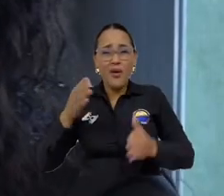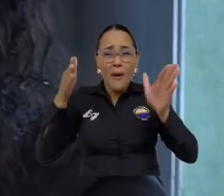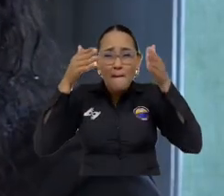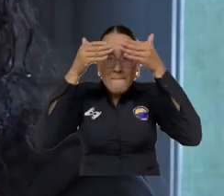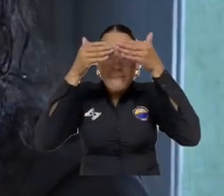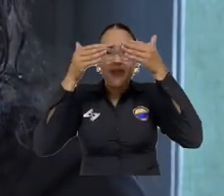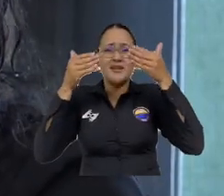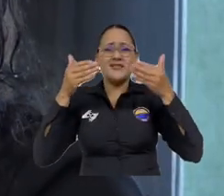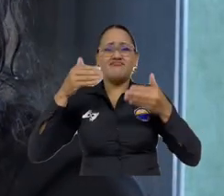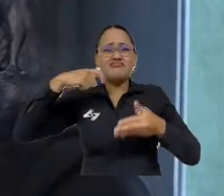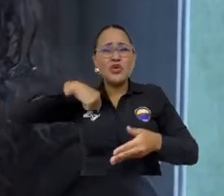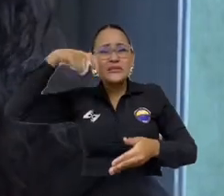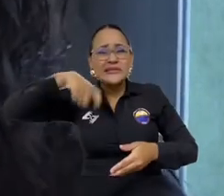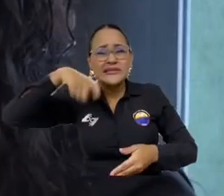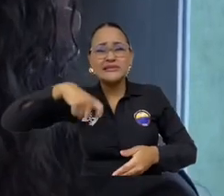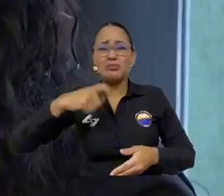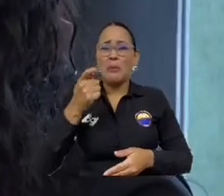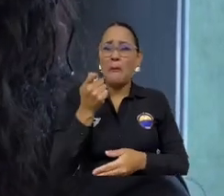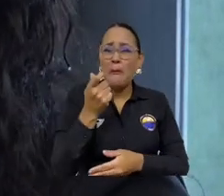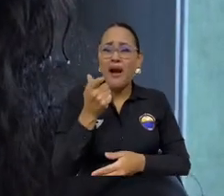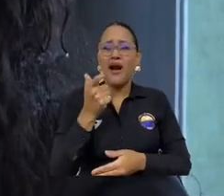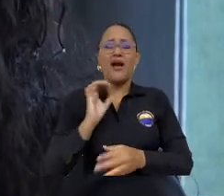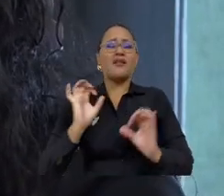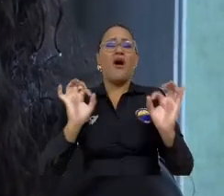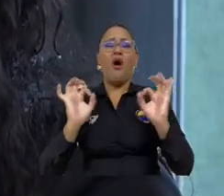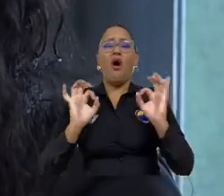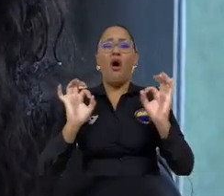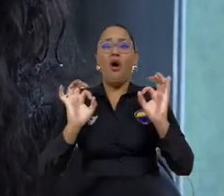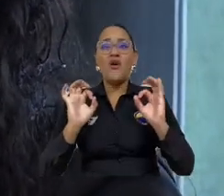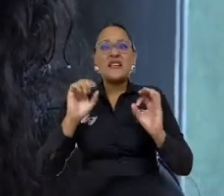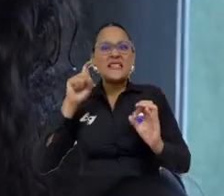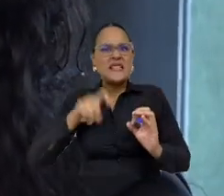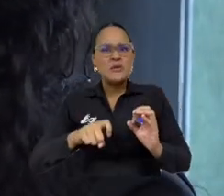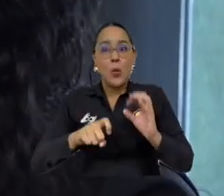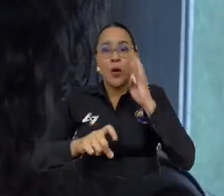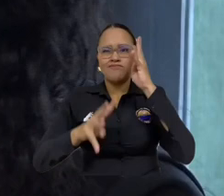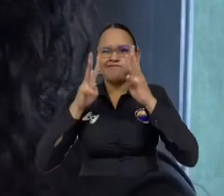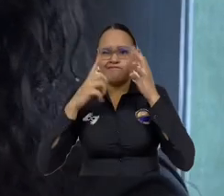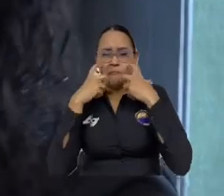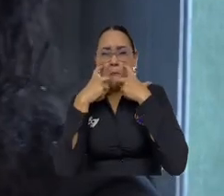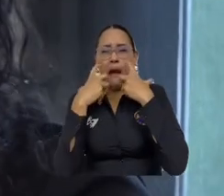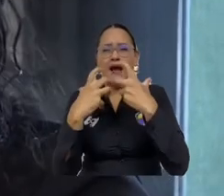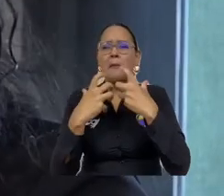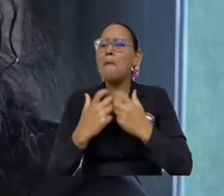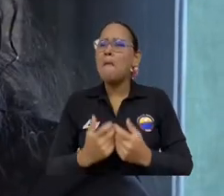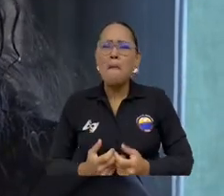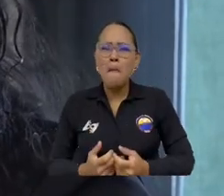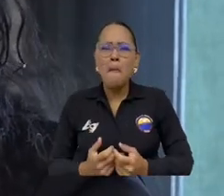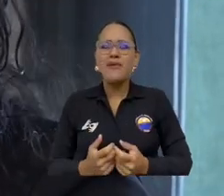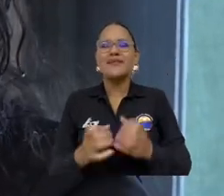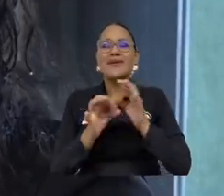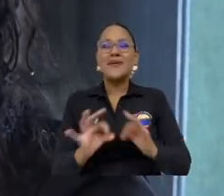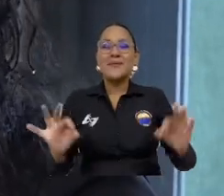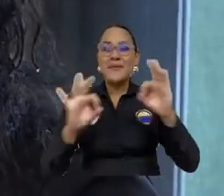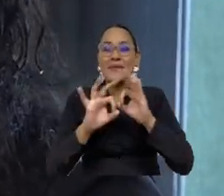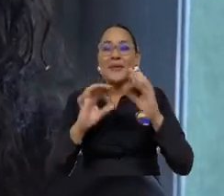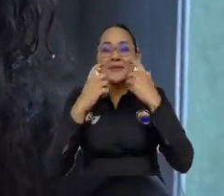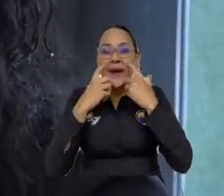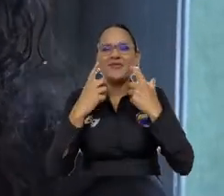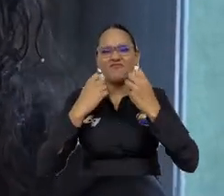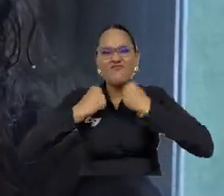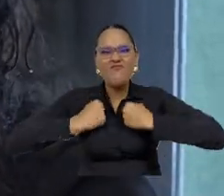No te limites a que debo tener dinero o que debe ser la idea más innovadora. Limítate